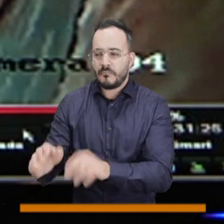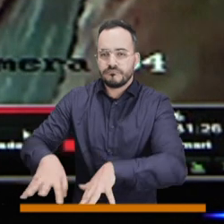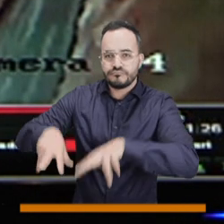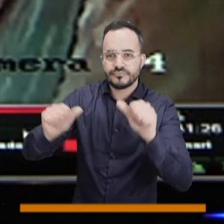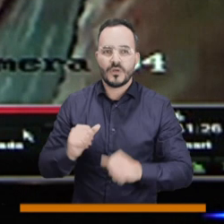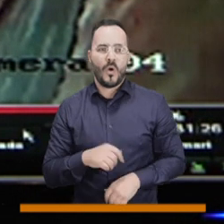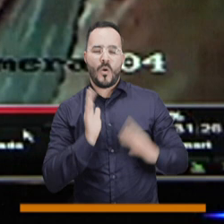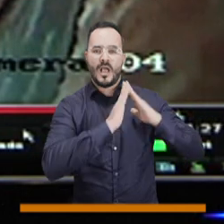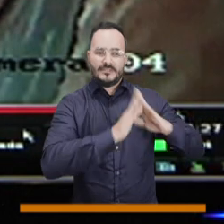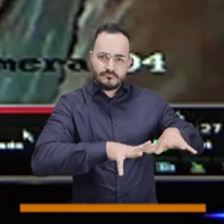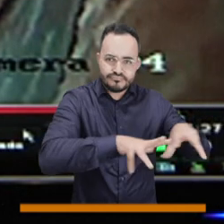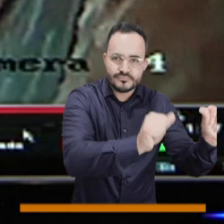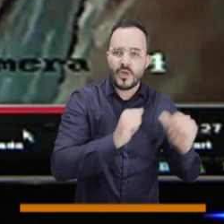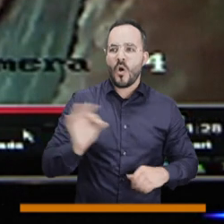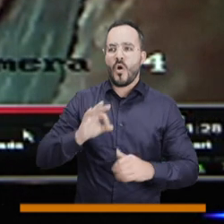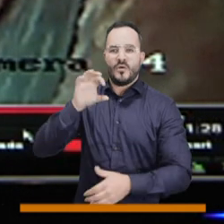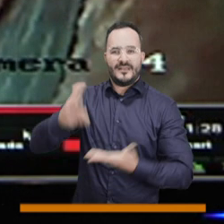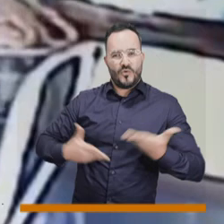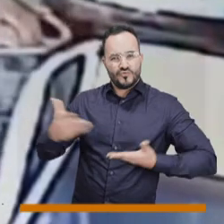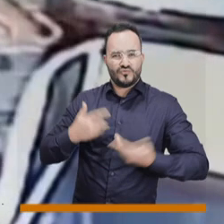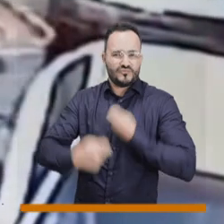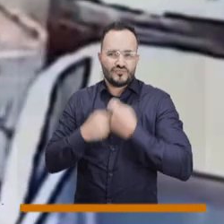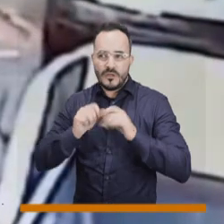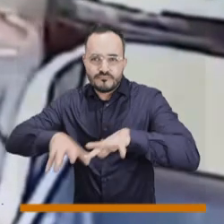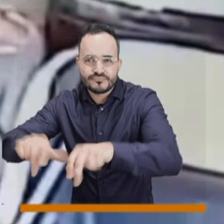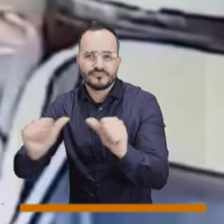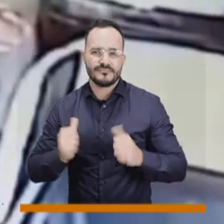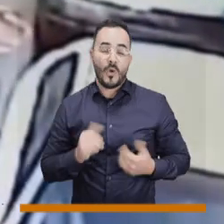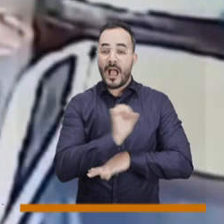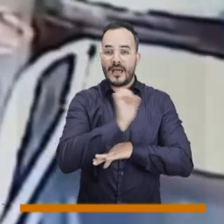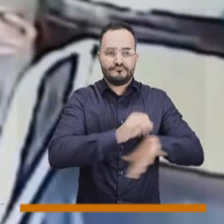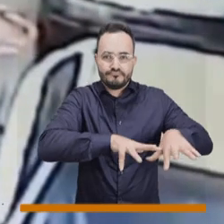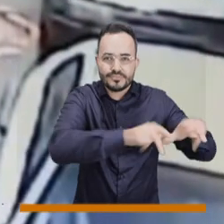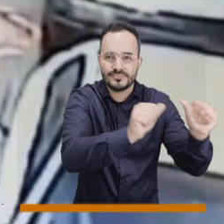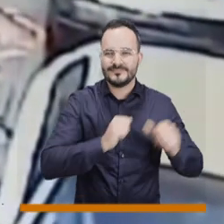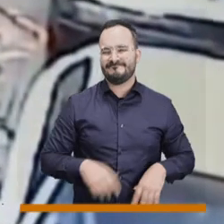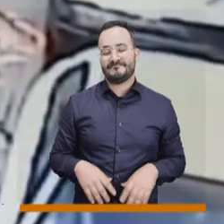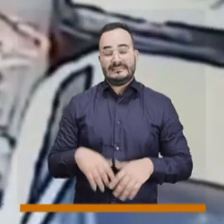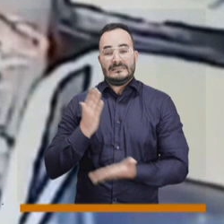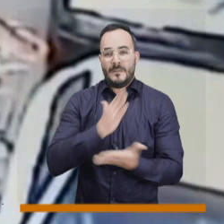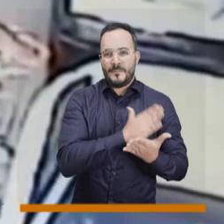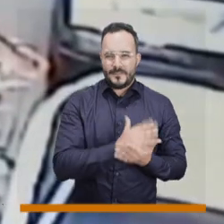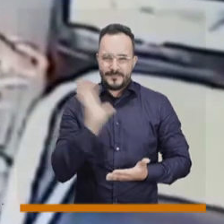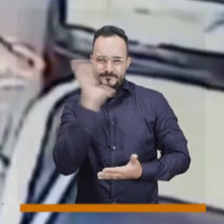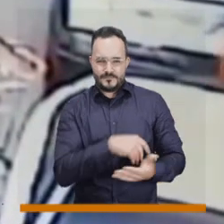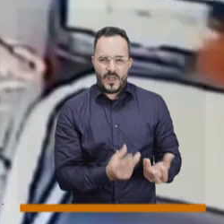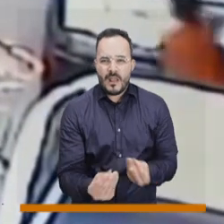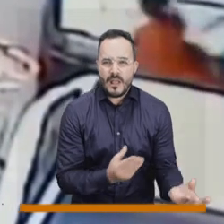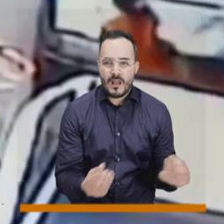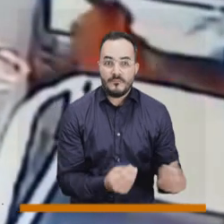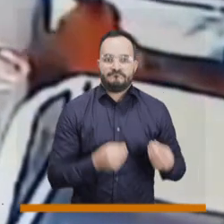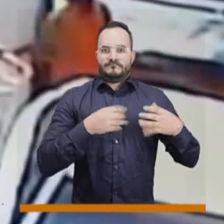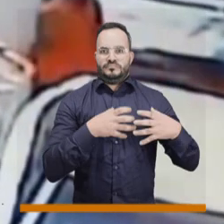hurto a persona, el hurto a residencias, hurto a comercio, el hurto a los vehículos, que es un tema muy complejo. Todo esto en una dirección